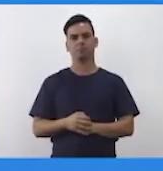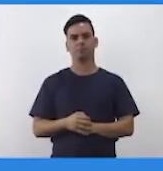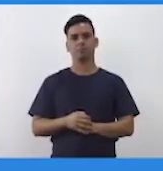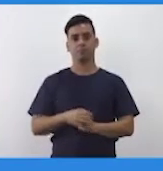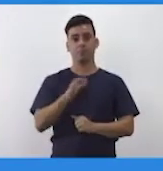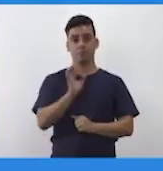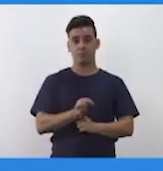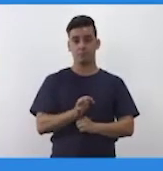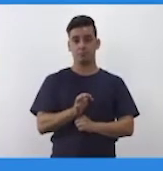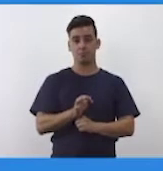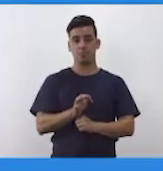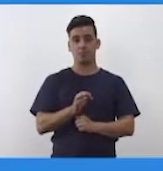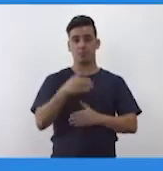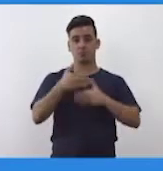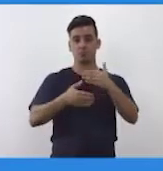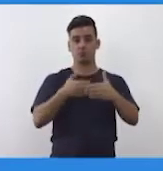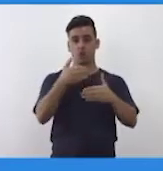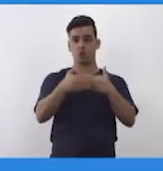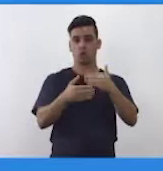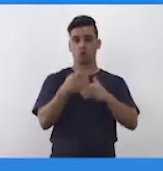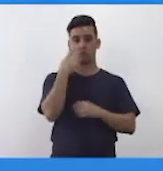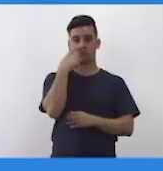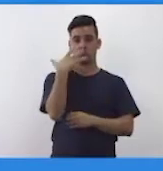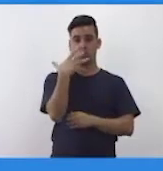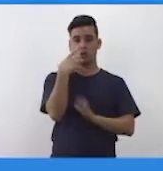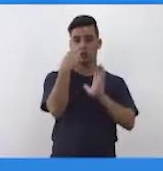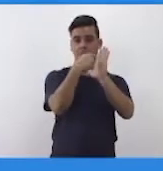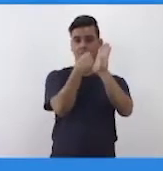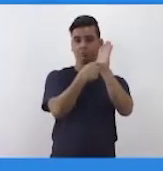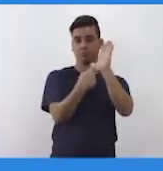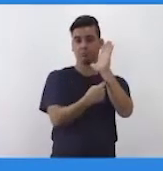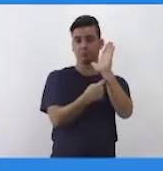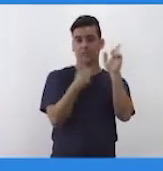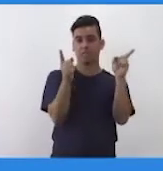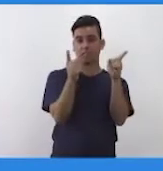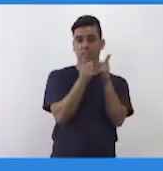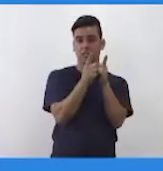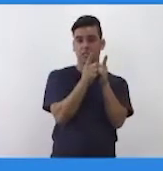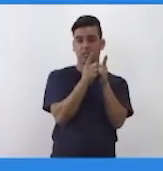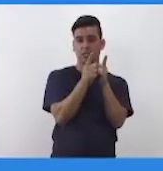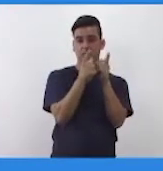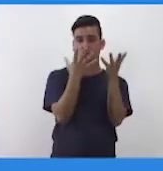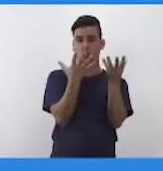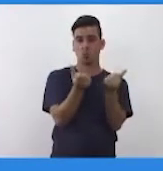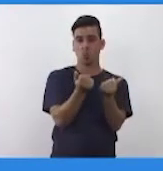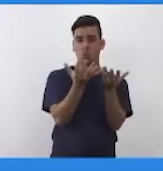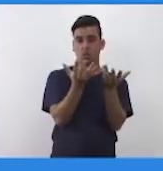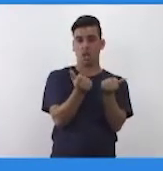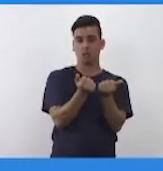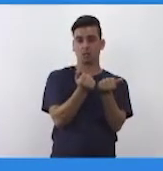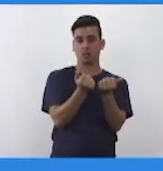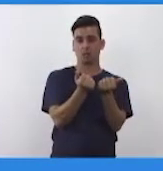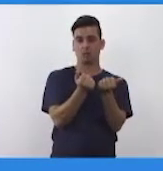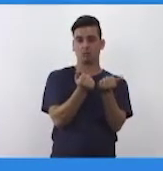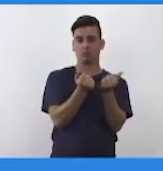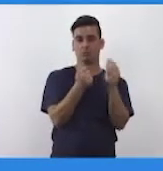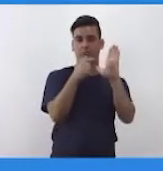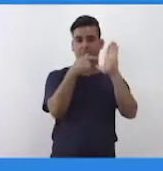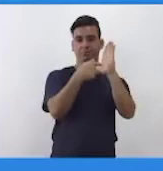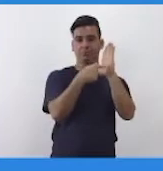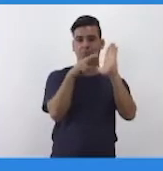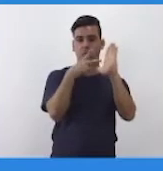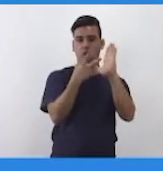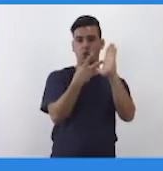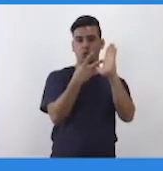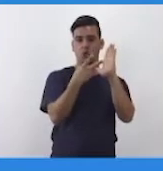grandes procesos: síntesis de sustancia, transporte activo y división celular. Como